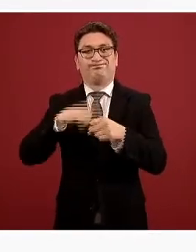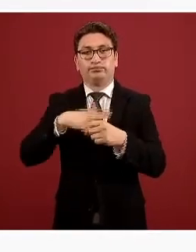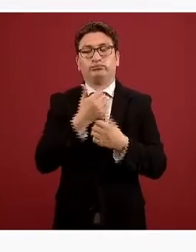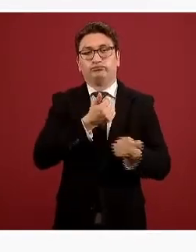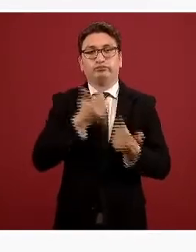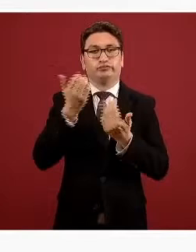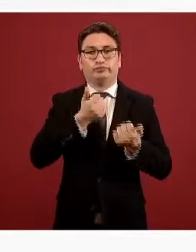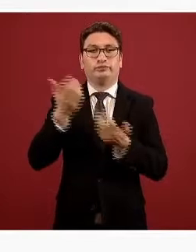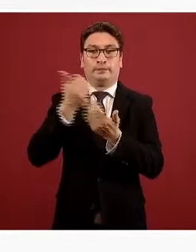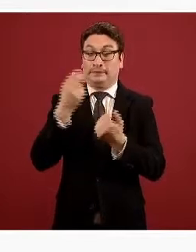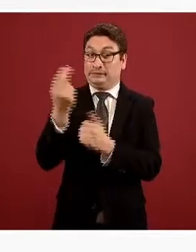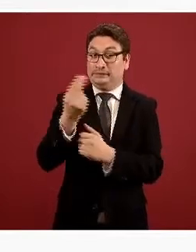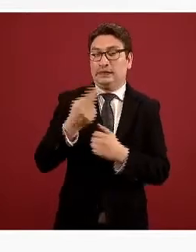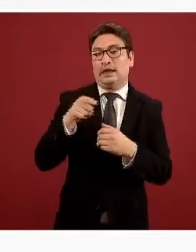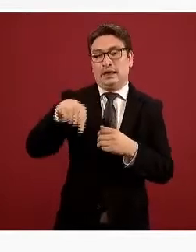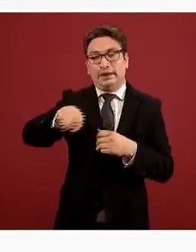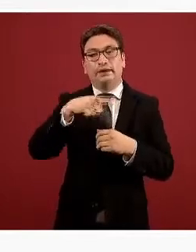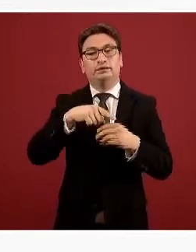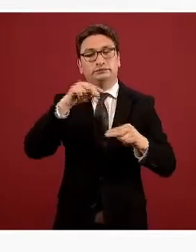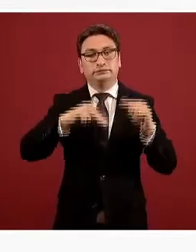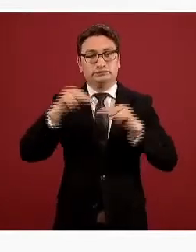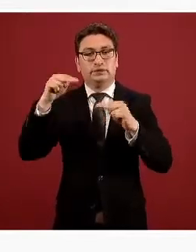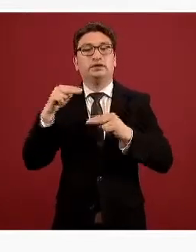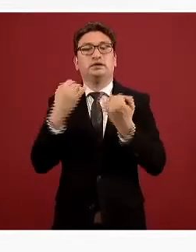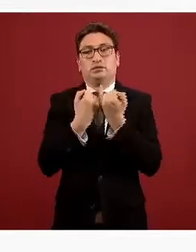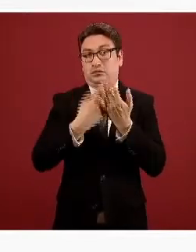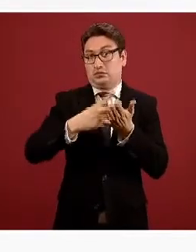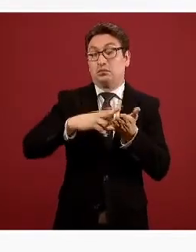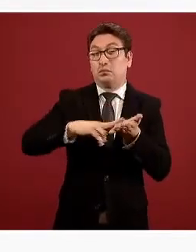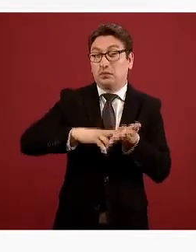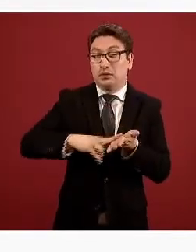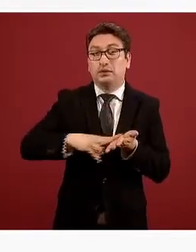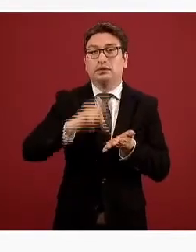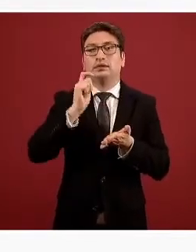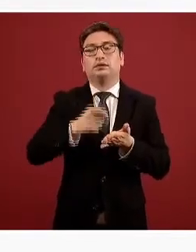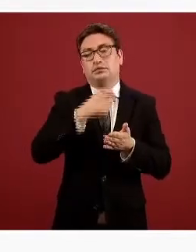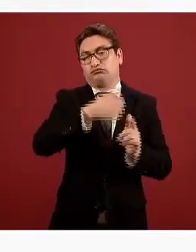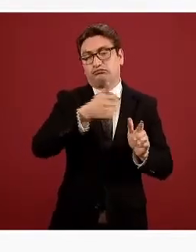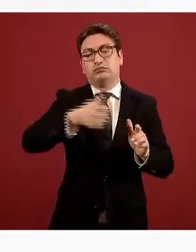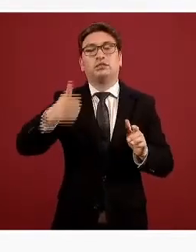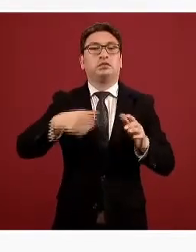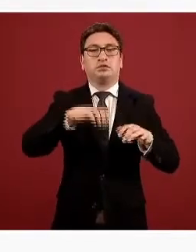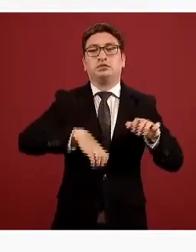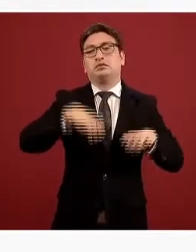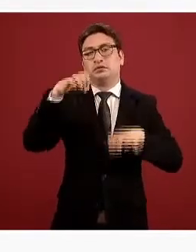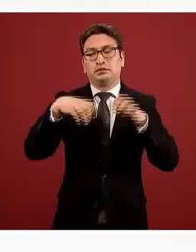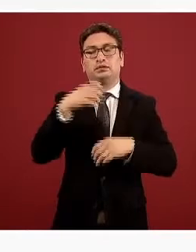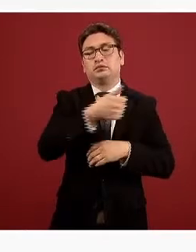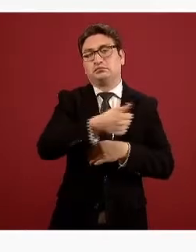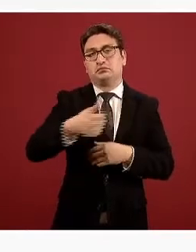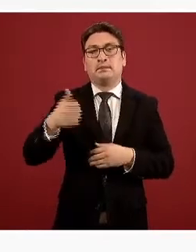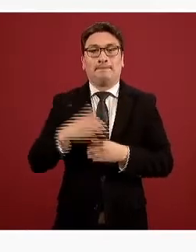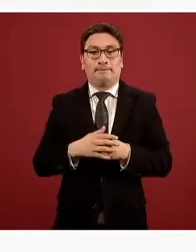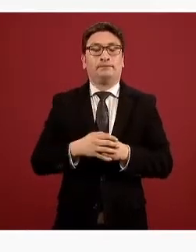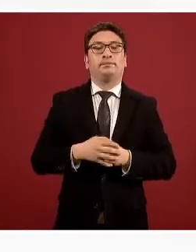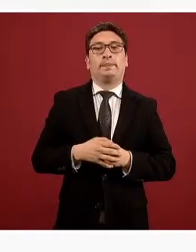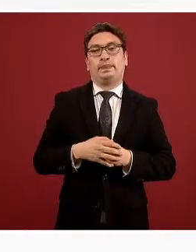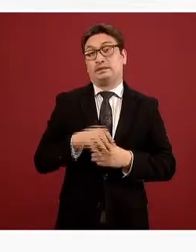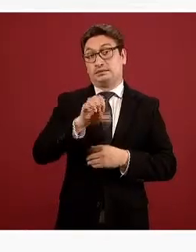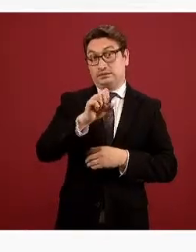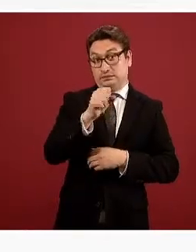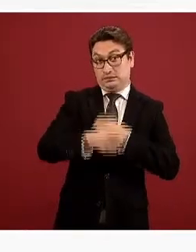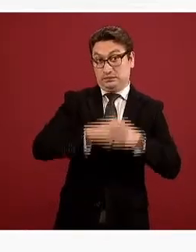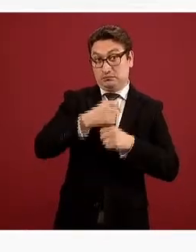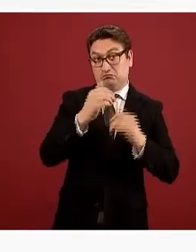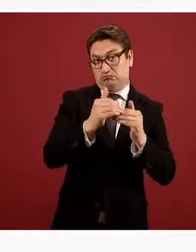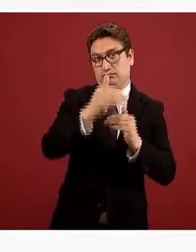requieren hospitalización sobresalen sobre las barras verdes para cada una de las categorías de edad mayores a 60